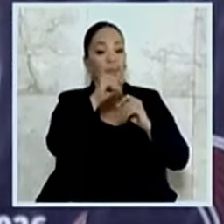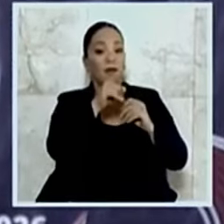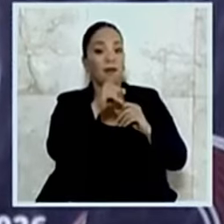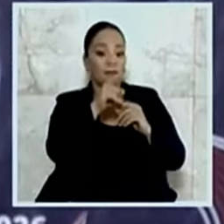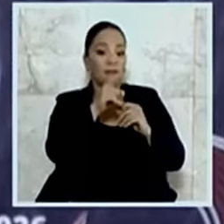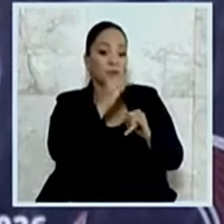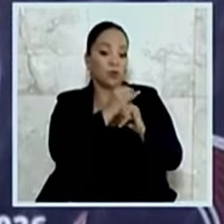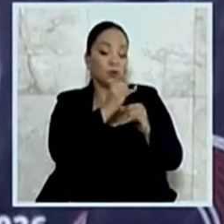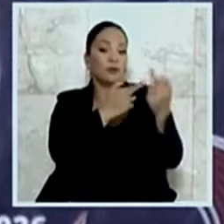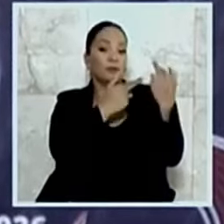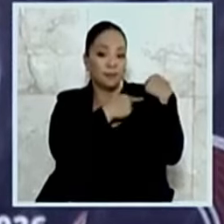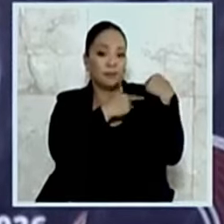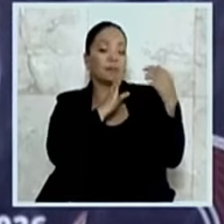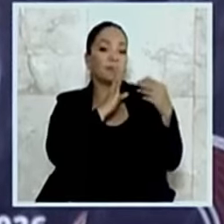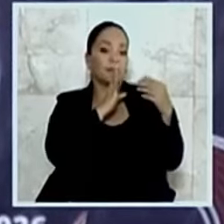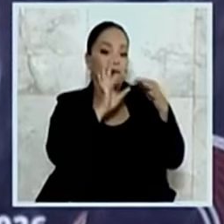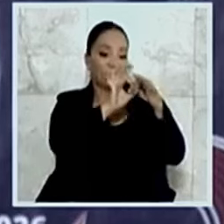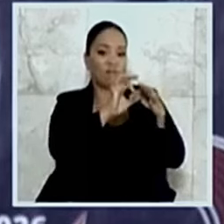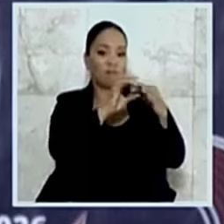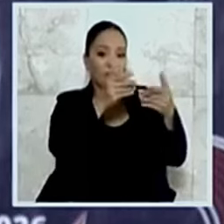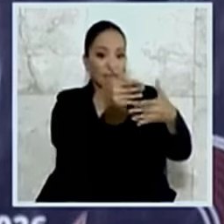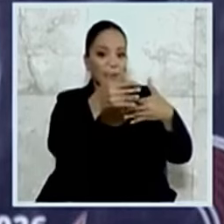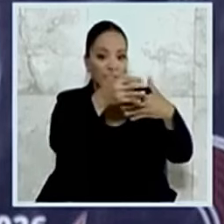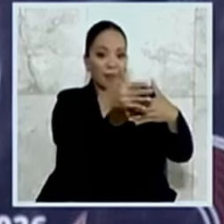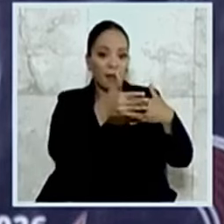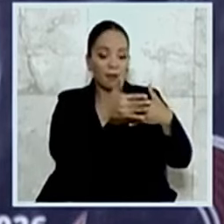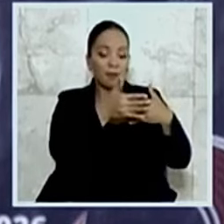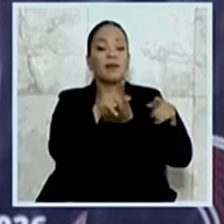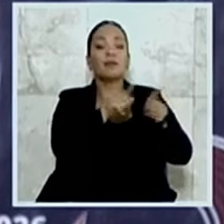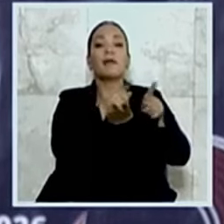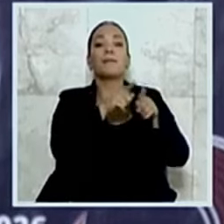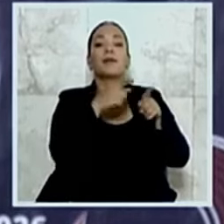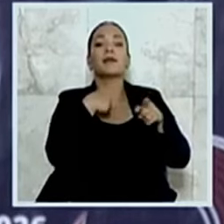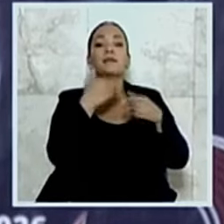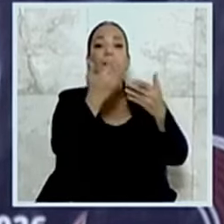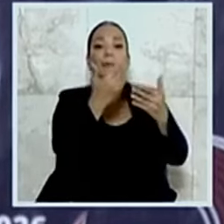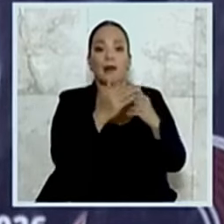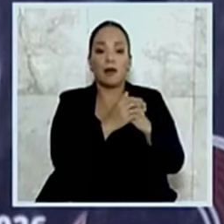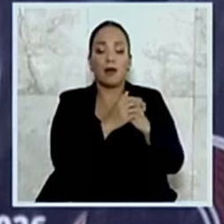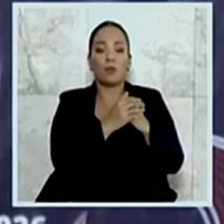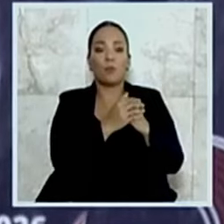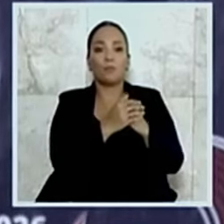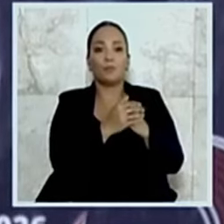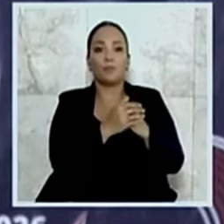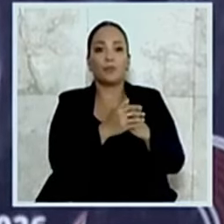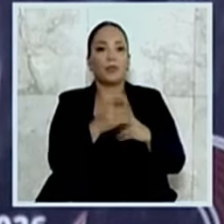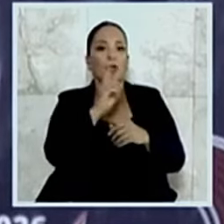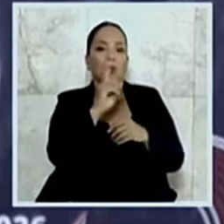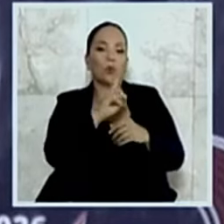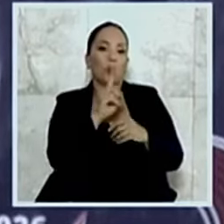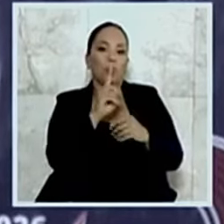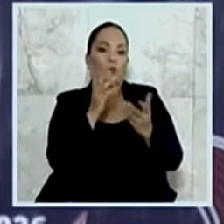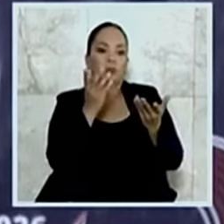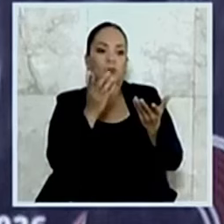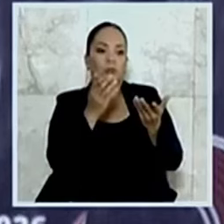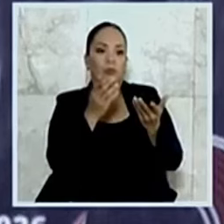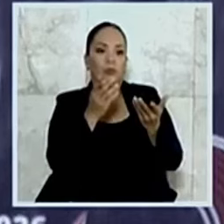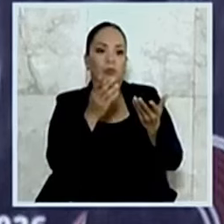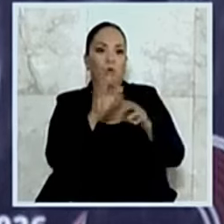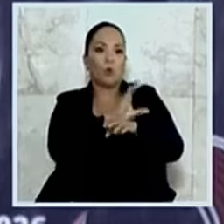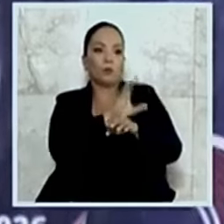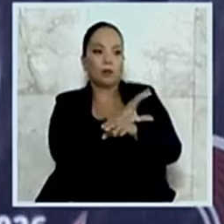en consideración el criterio del Ministerio de Ciencia y Tecnología, que es importante y que además va a ser el ente competente para referirse